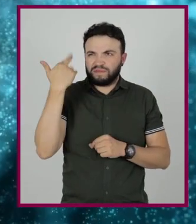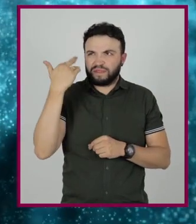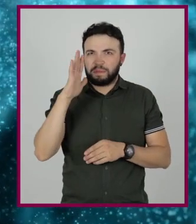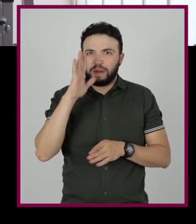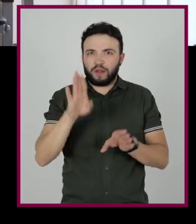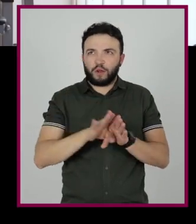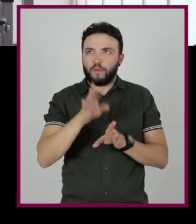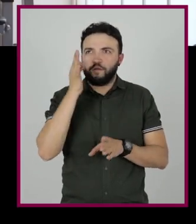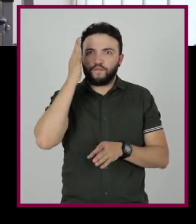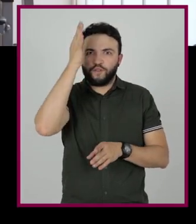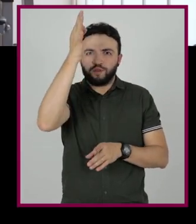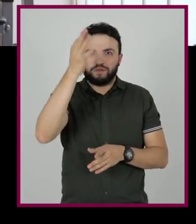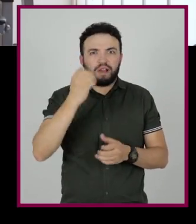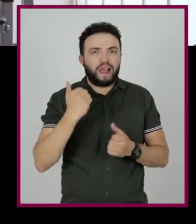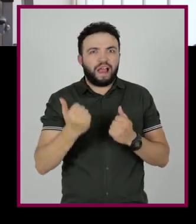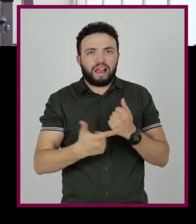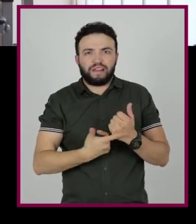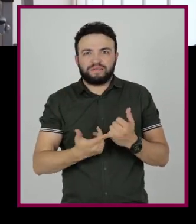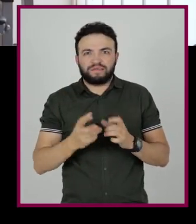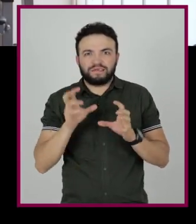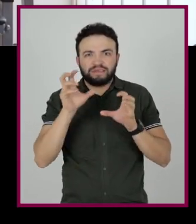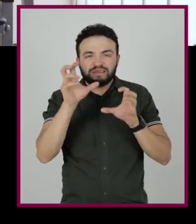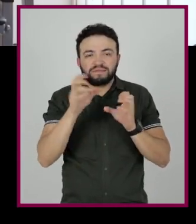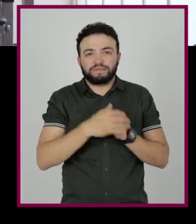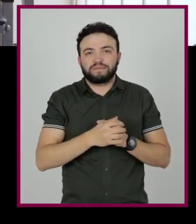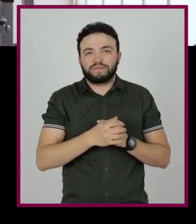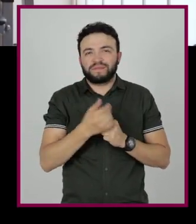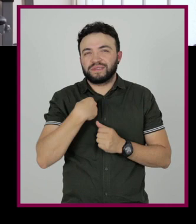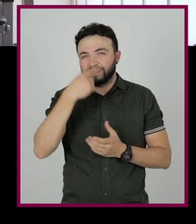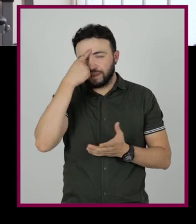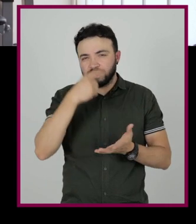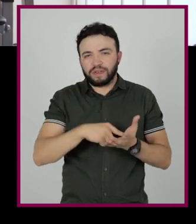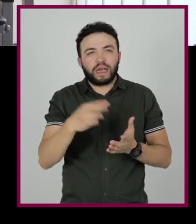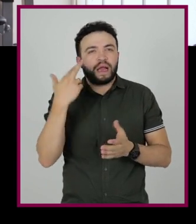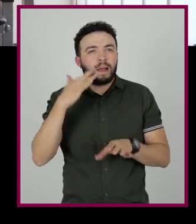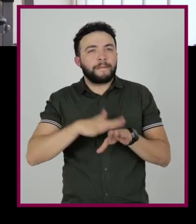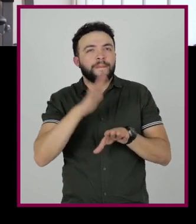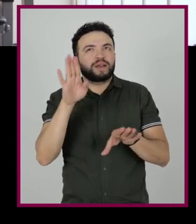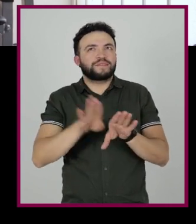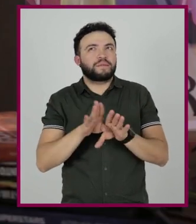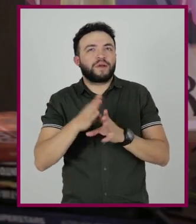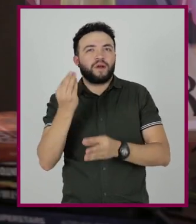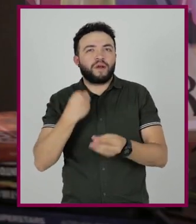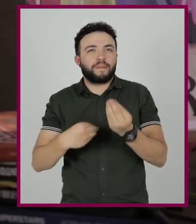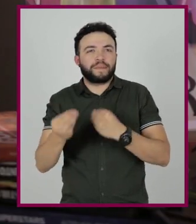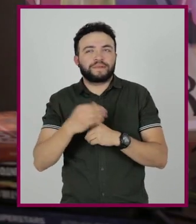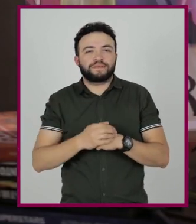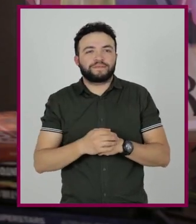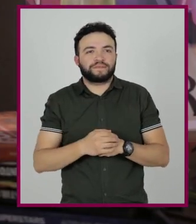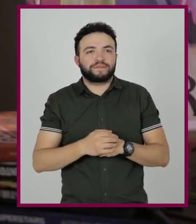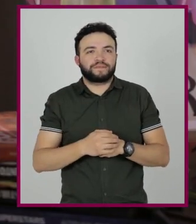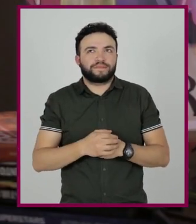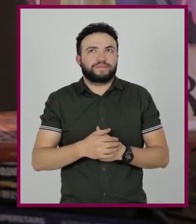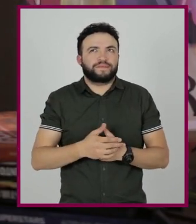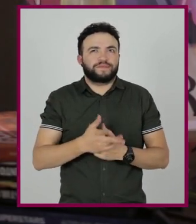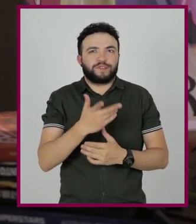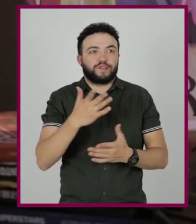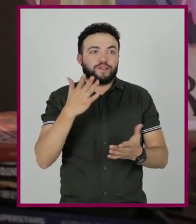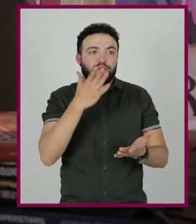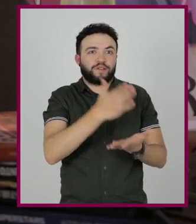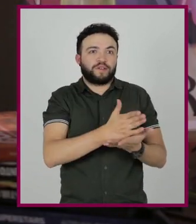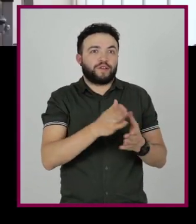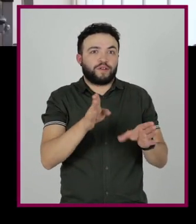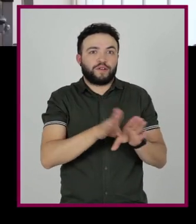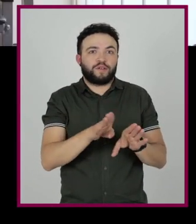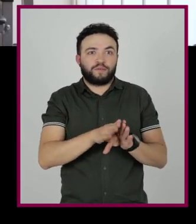del futuro. ¿Crees? Yo siento que se oye más como a combustible. Así llegas a la